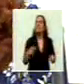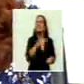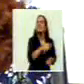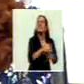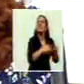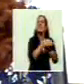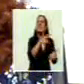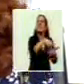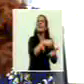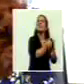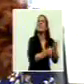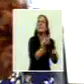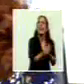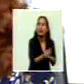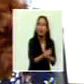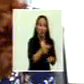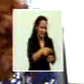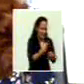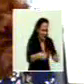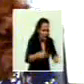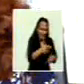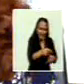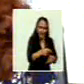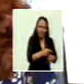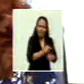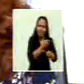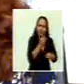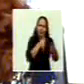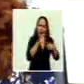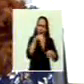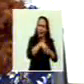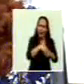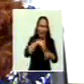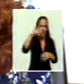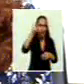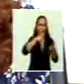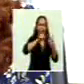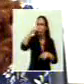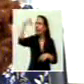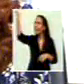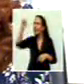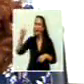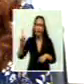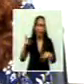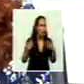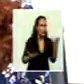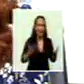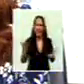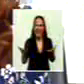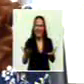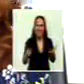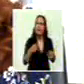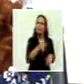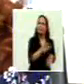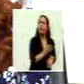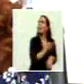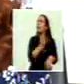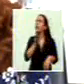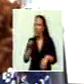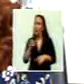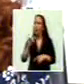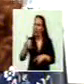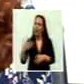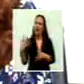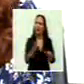reconvirtió. Su producto ya no podía ser colocado en el mercado internacional. ¿Qué hizo? Reclamó la ayuda, pero no para ser